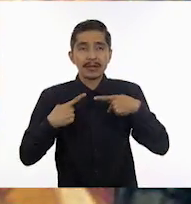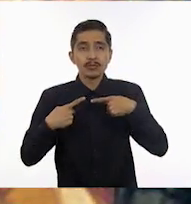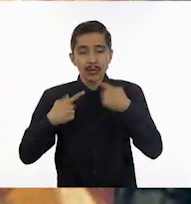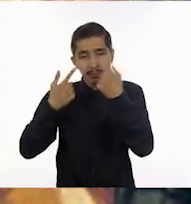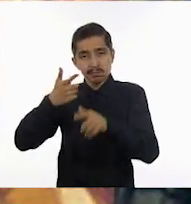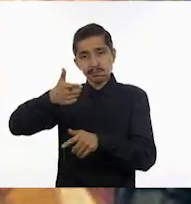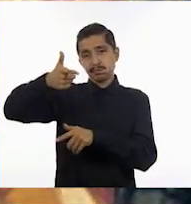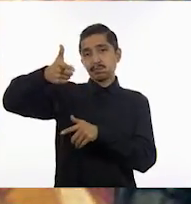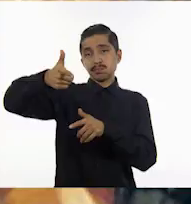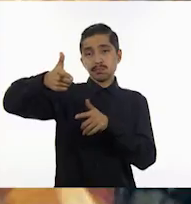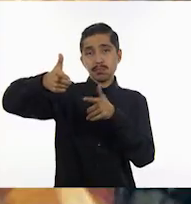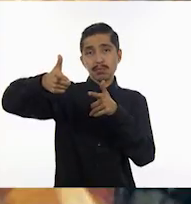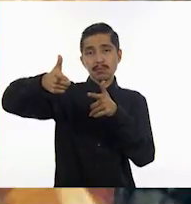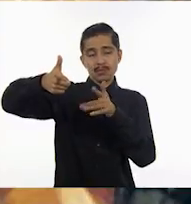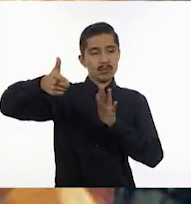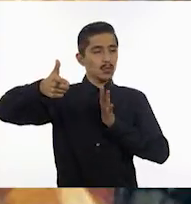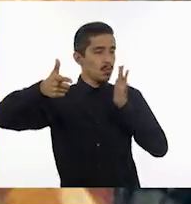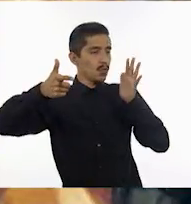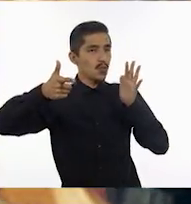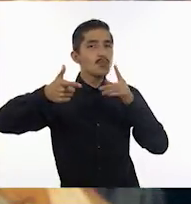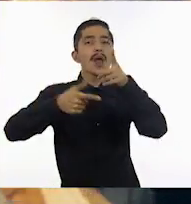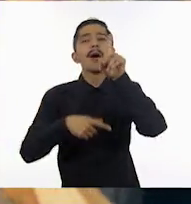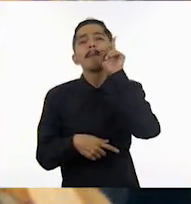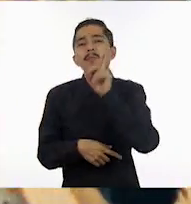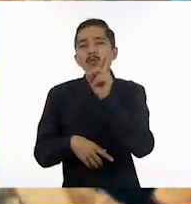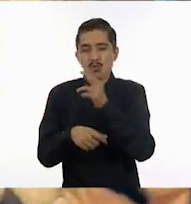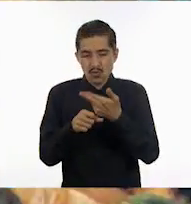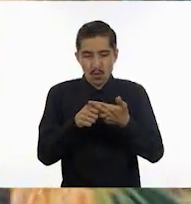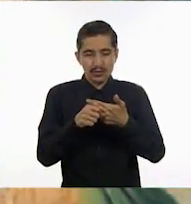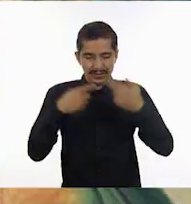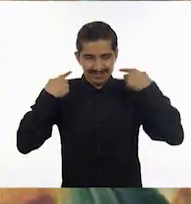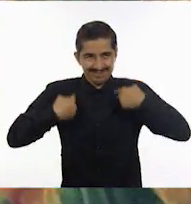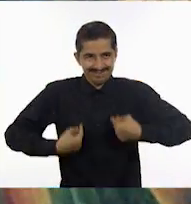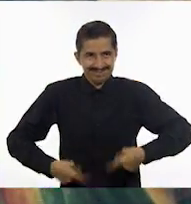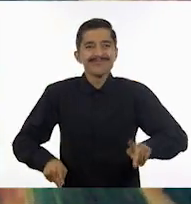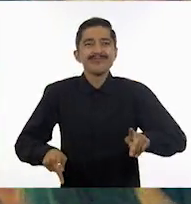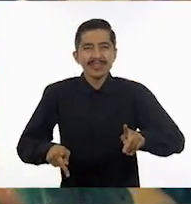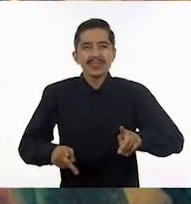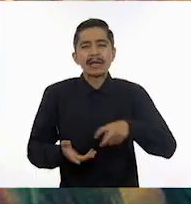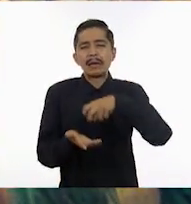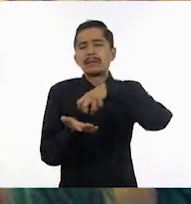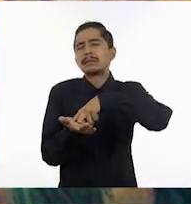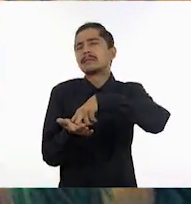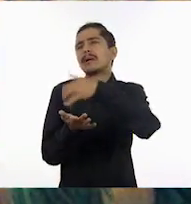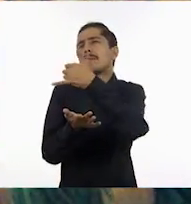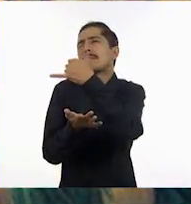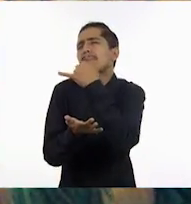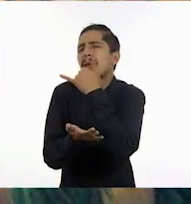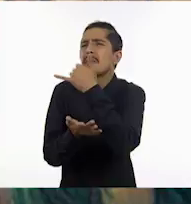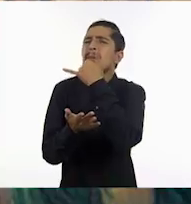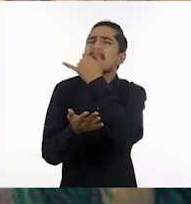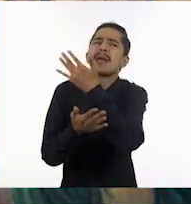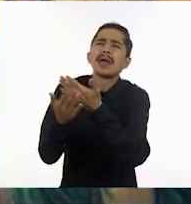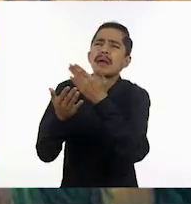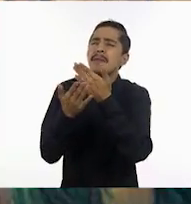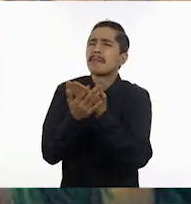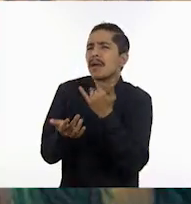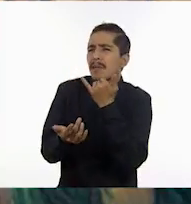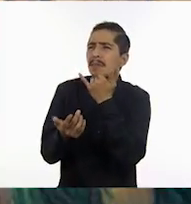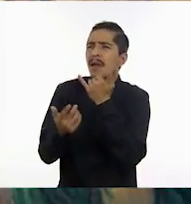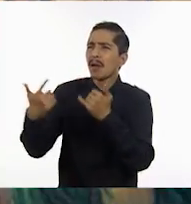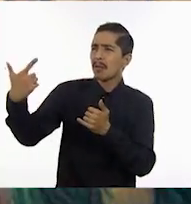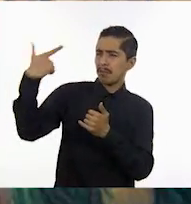diligencia, mientras una dama con vestido de color de rosa y capa verde implora por su vida a uno de los jinetes que la amenaza con su